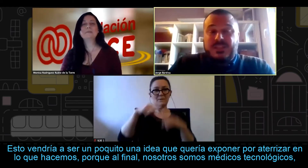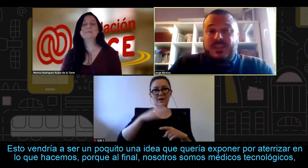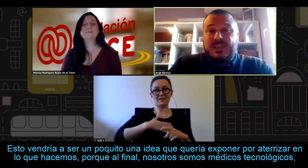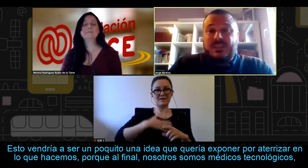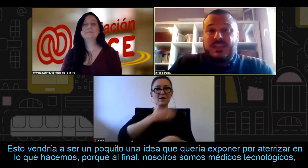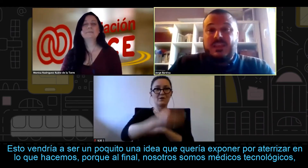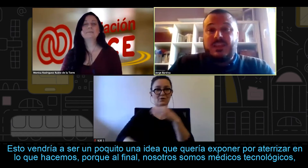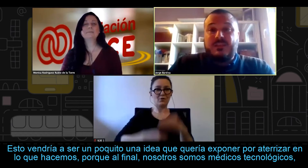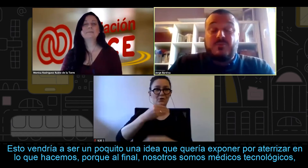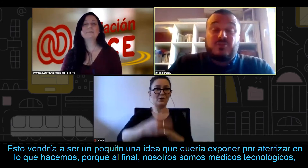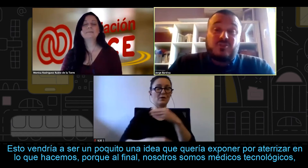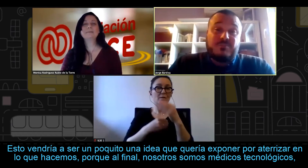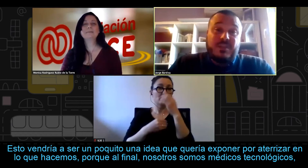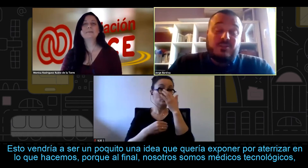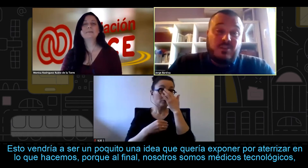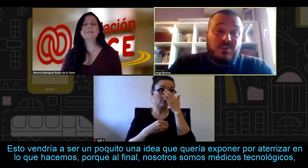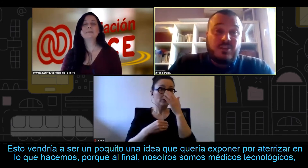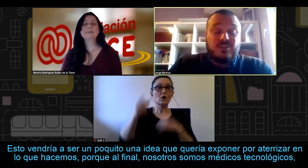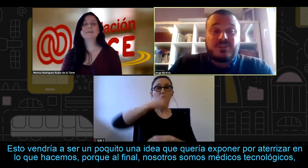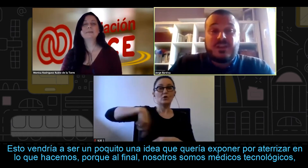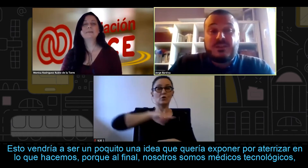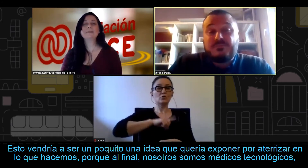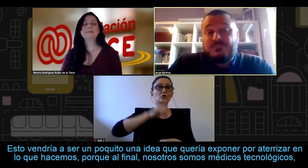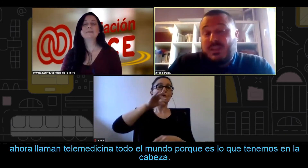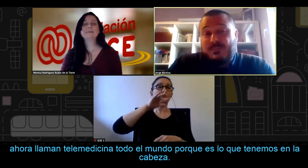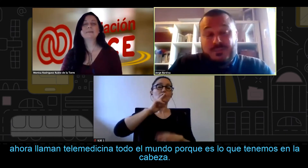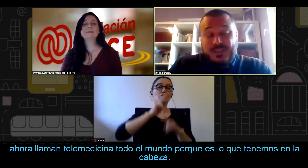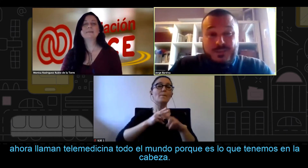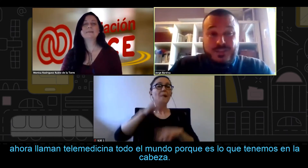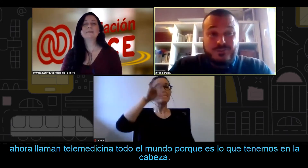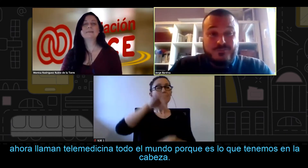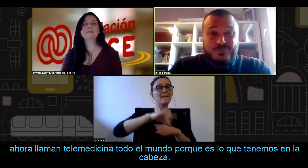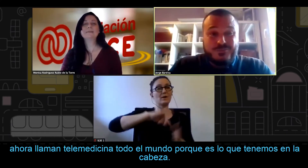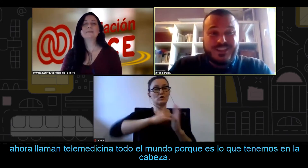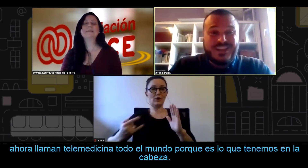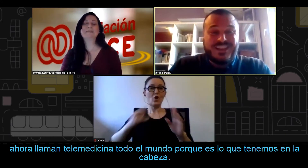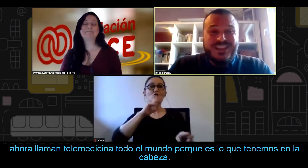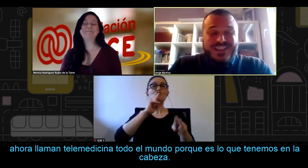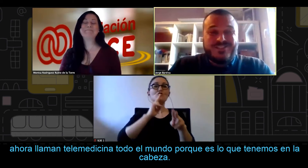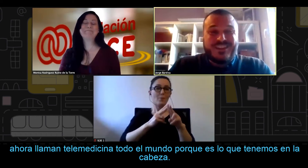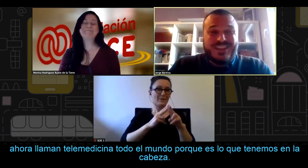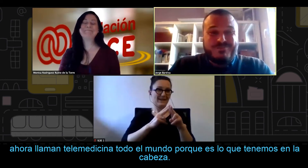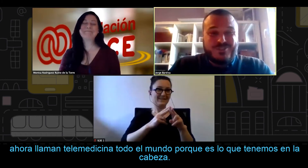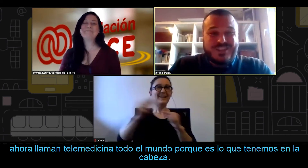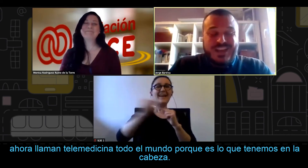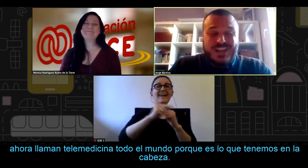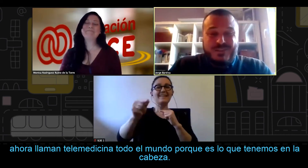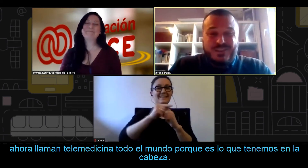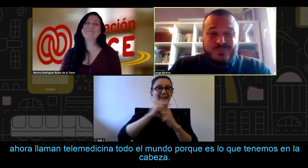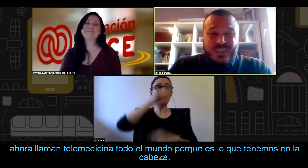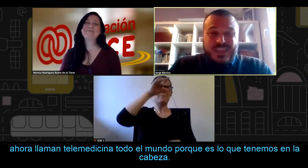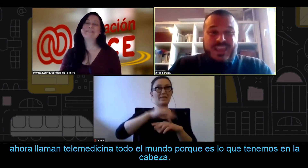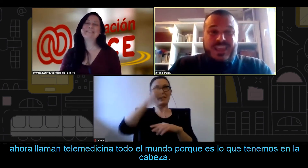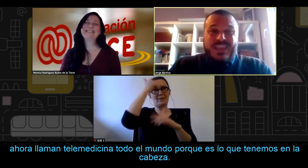plataformas nosotros somos médicos tecnológicos, ahora le llaman telemedicina a todo el mundo porque ya es lo que tenemos todos en la cabeza,